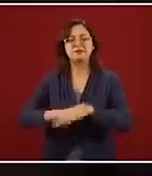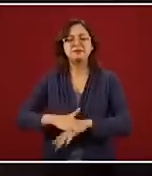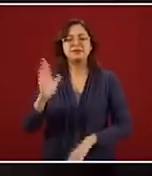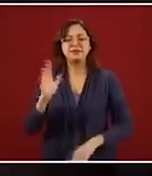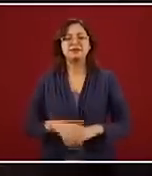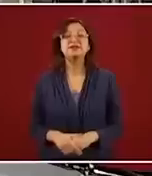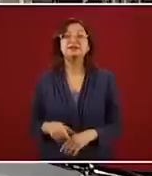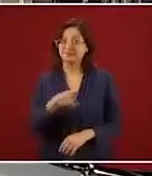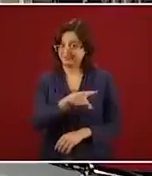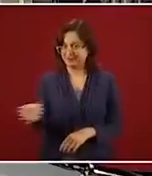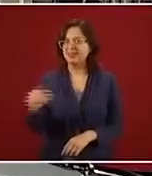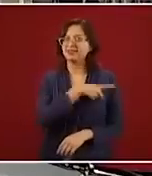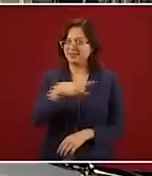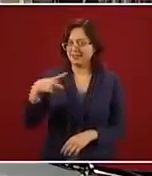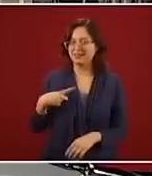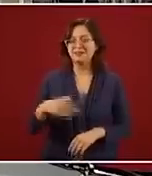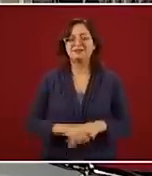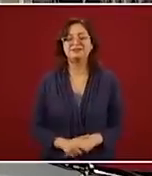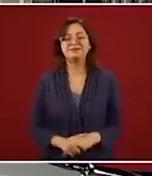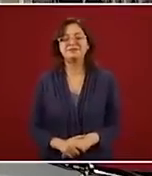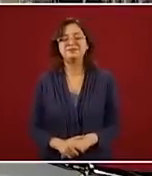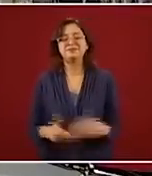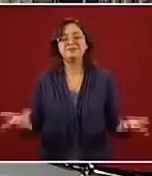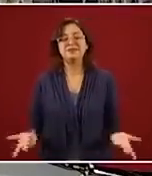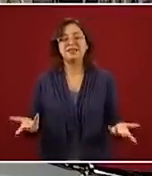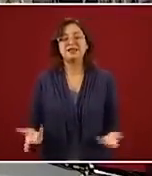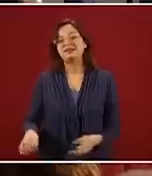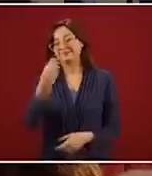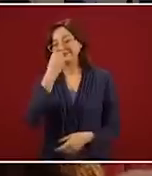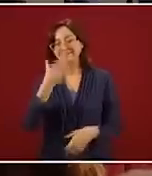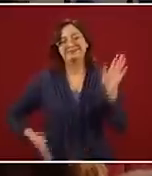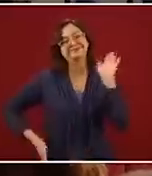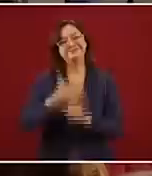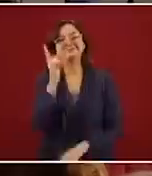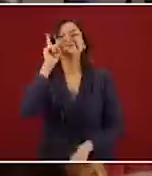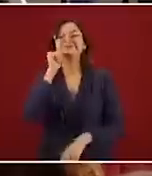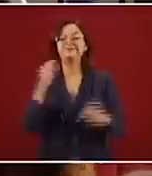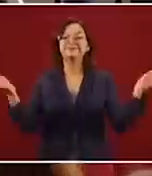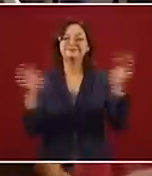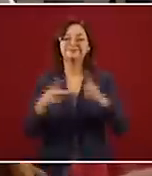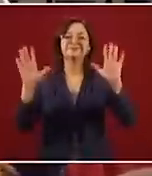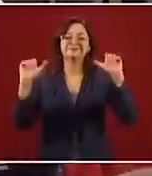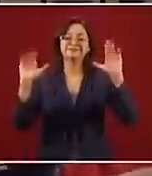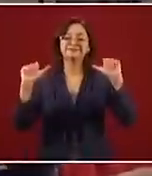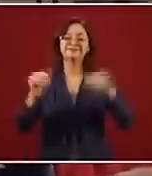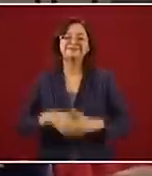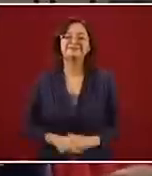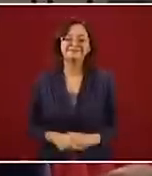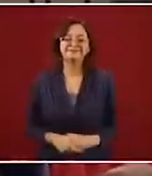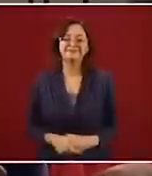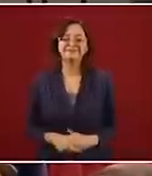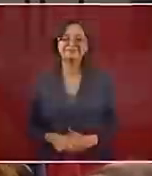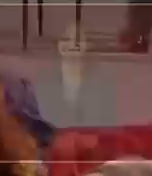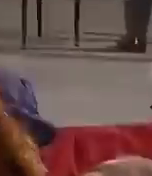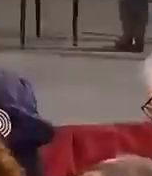Esa me la deben, ¿eh? Pero, bueno, ya nos vamos. Mañana hablamos. Dios, adiós.